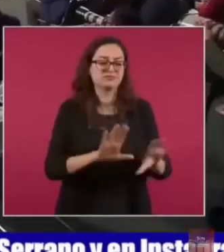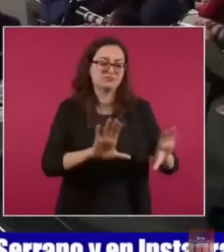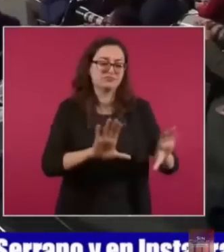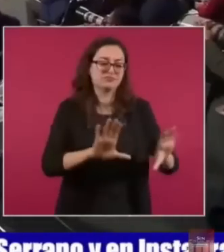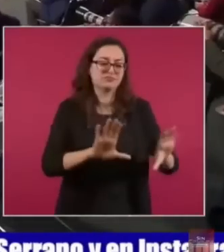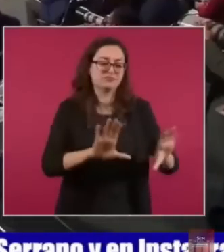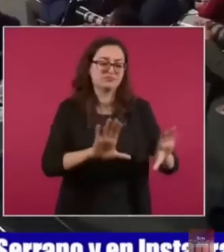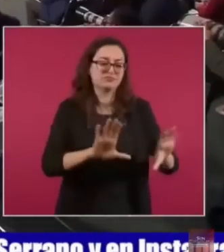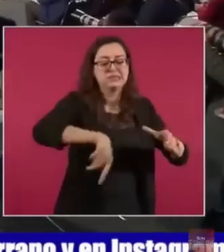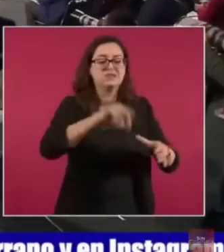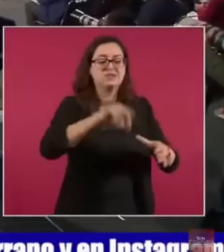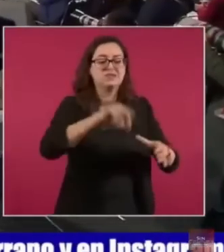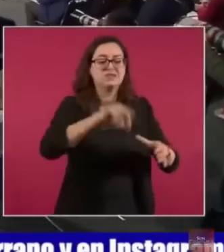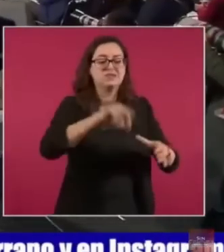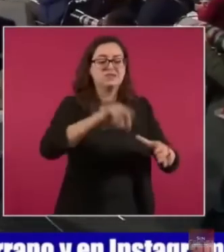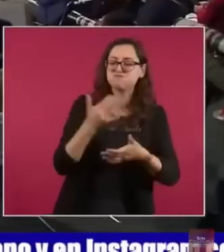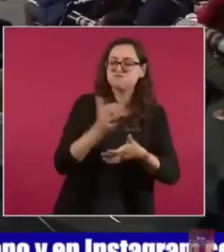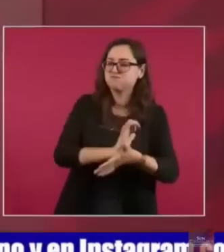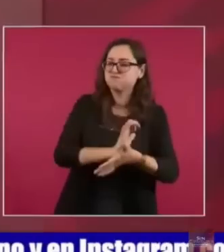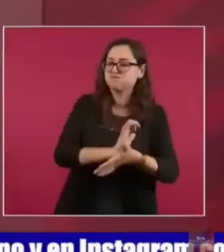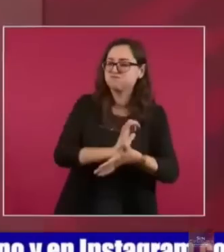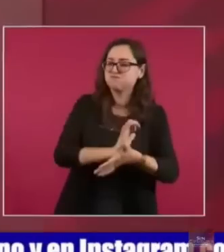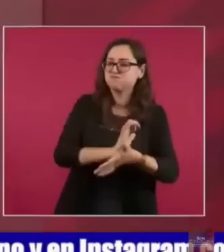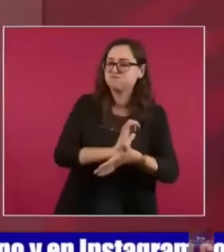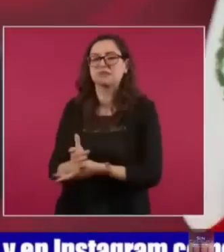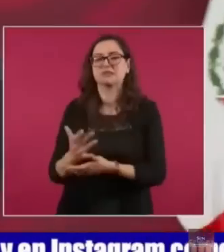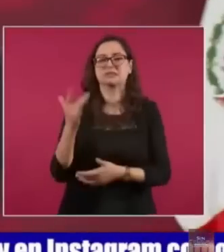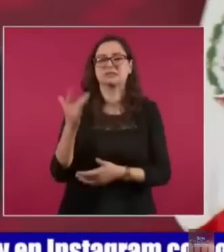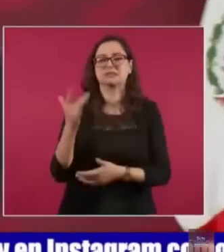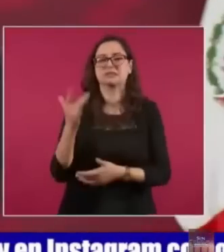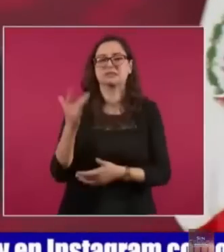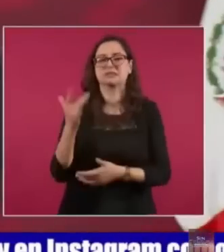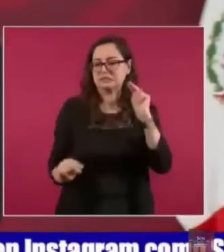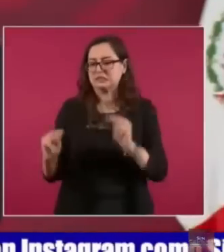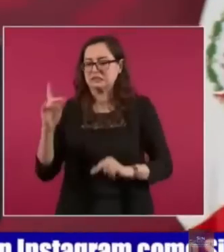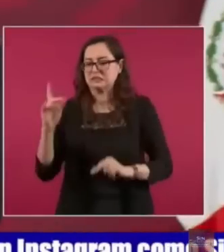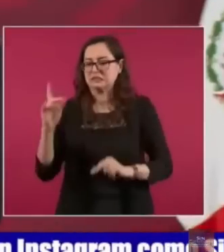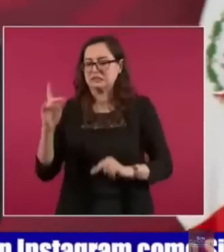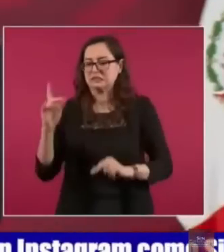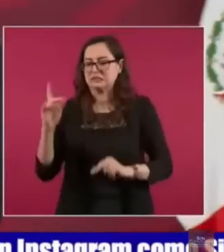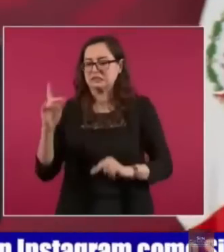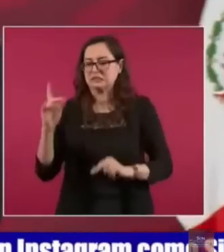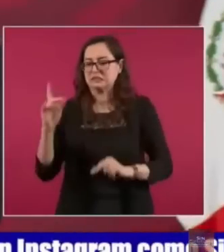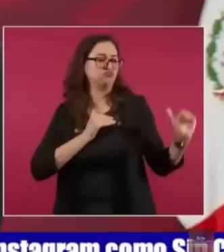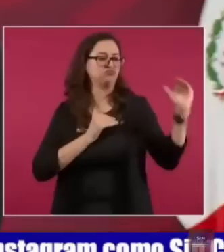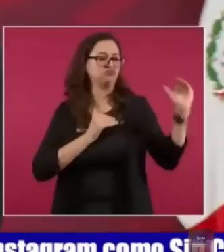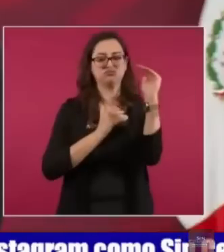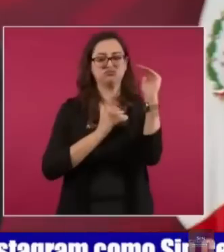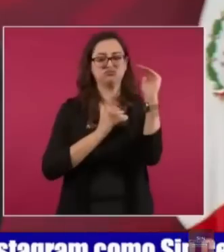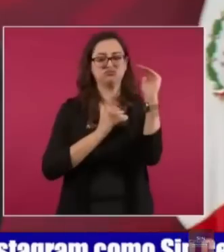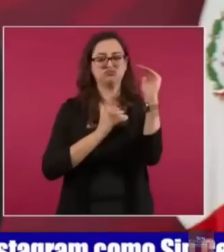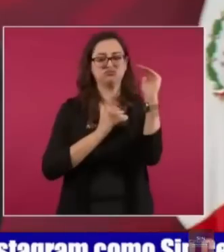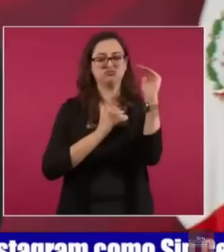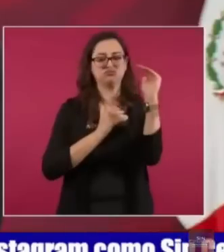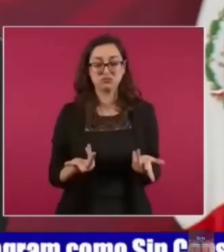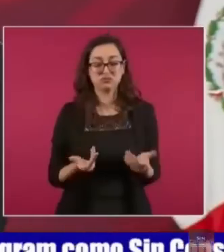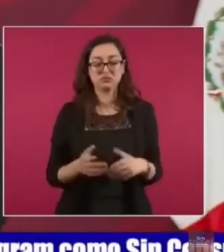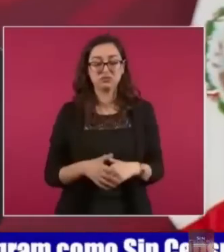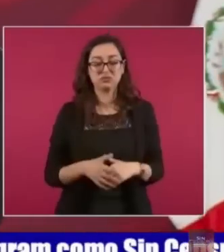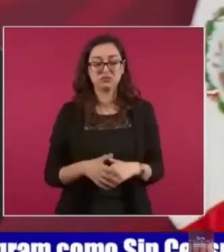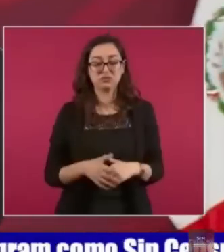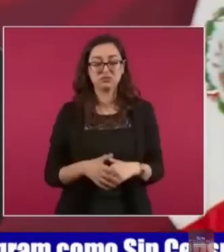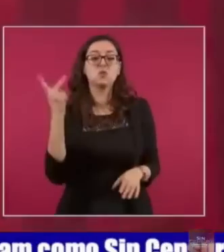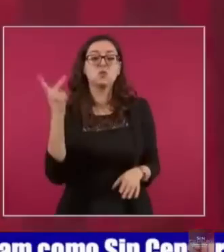golpeteo mediático que durante 4 años ha sometido al presidente López Obrador. Intentan